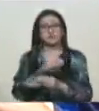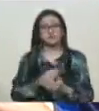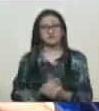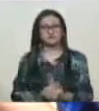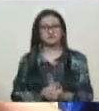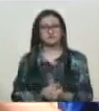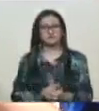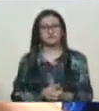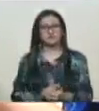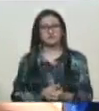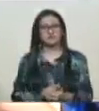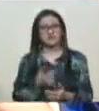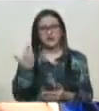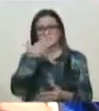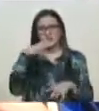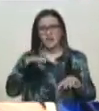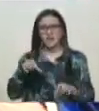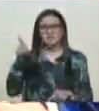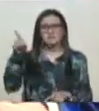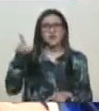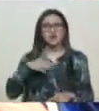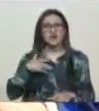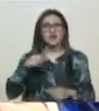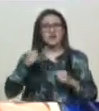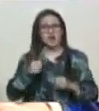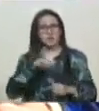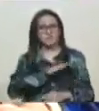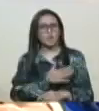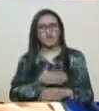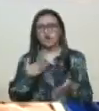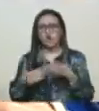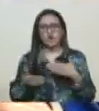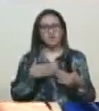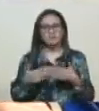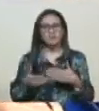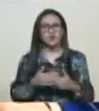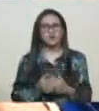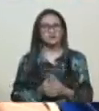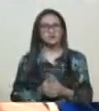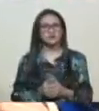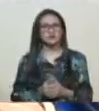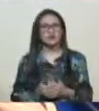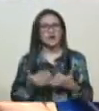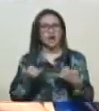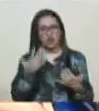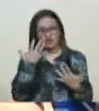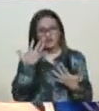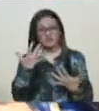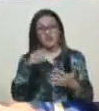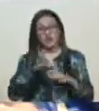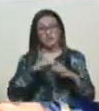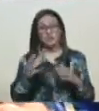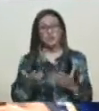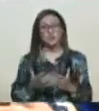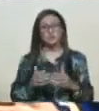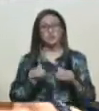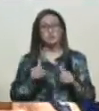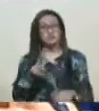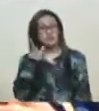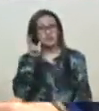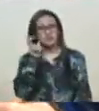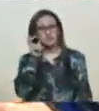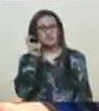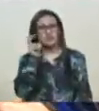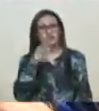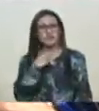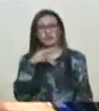arrastrarse al imperialismo solo para mantenerse ellos en el poder. No les importa. Afortunadamente, mira, vemos en el mundo que comienzan a escucharse voces